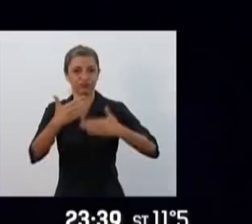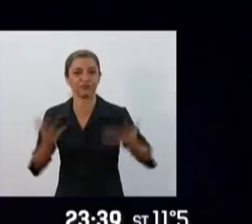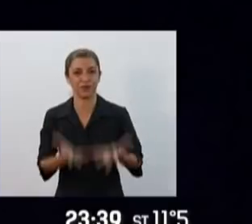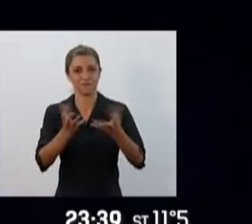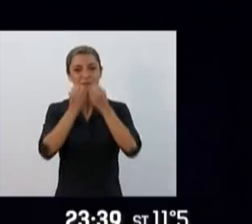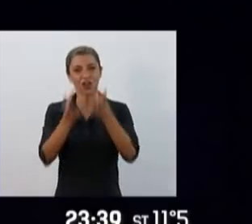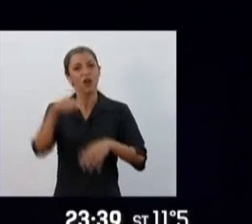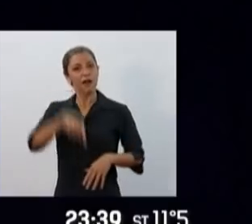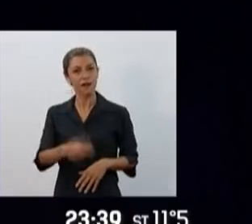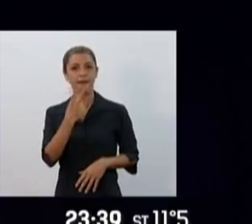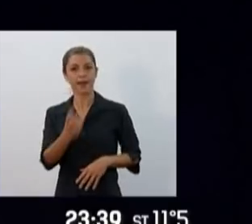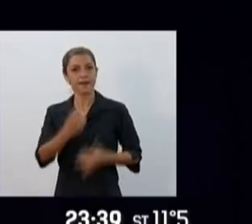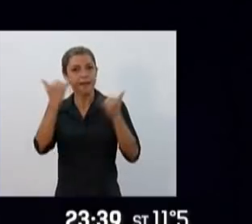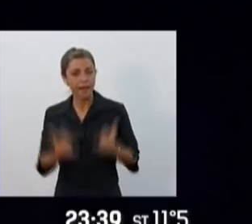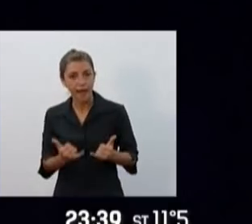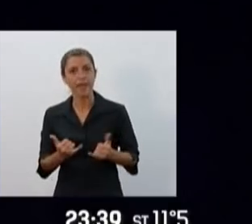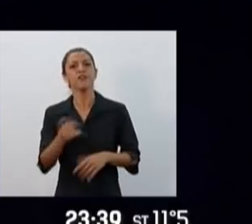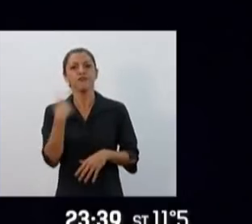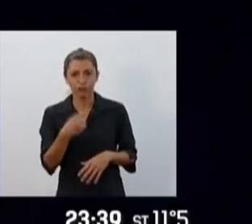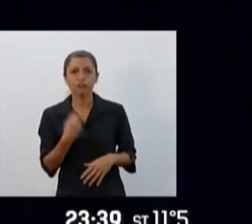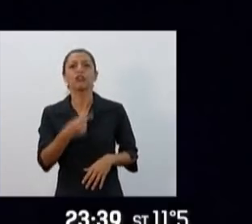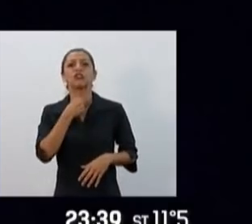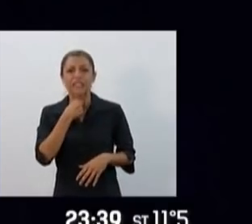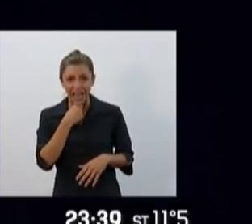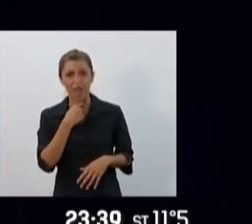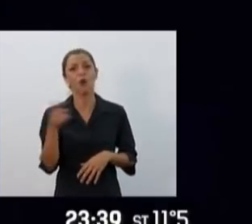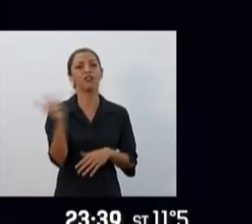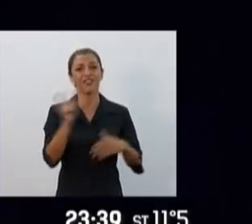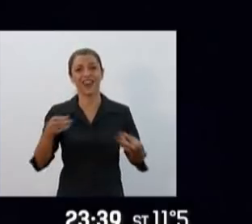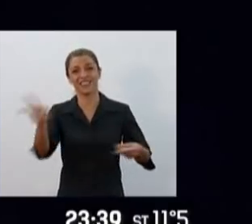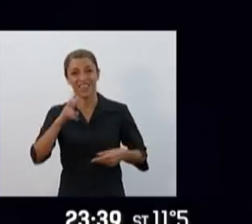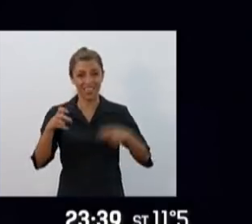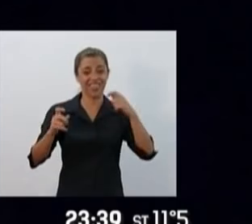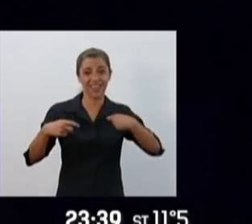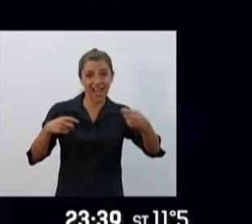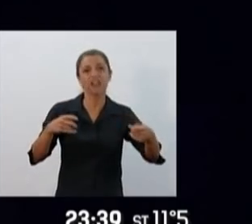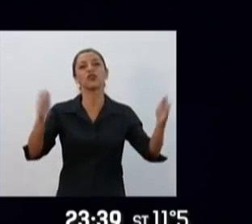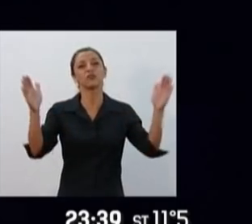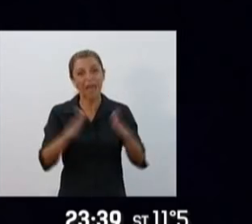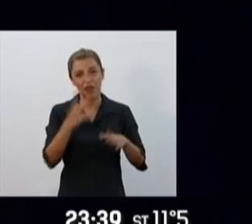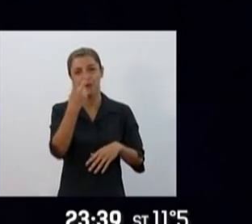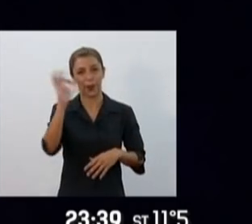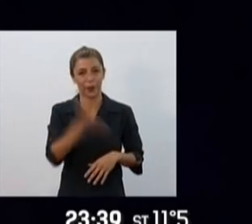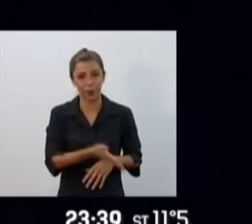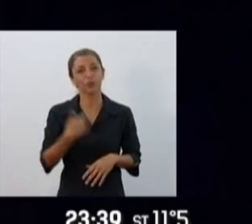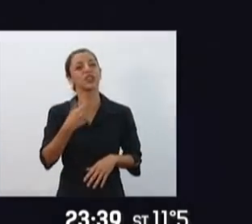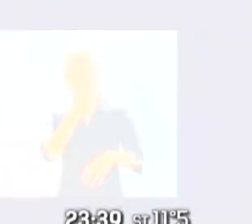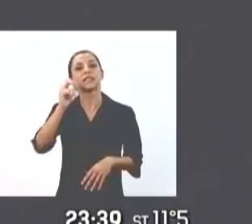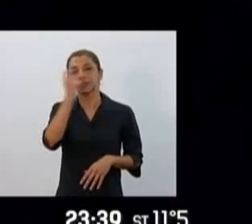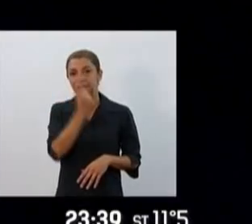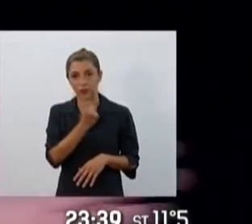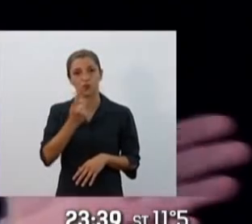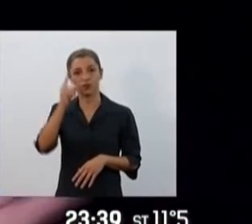no teníamos. Hemos achicado el déficit fiscal al 20%. Exportamos más de lo que importamos y comenzamos a bajar los